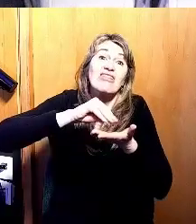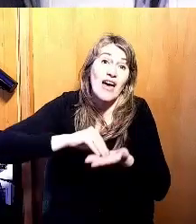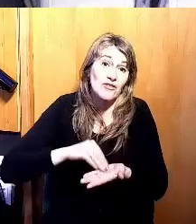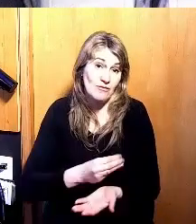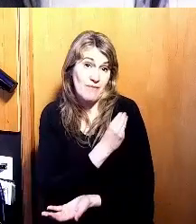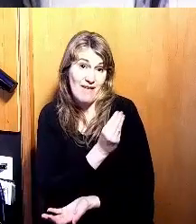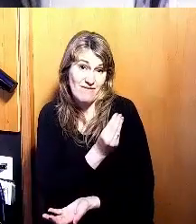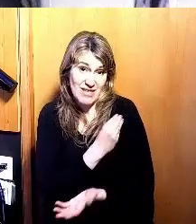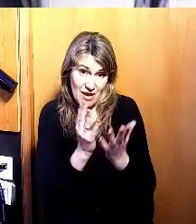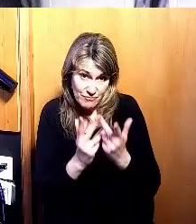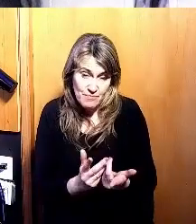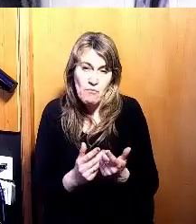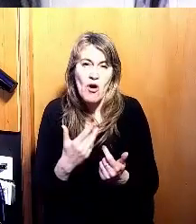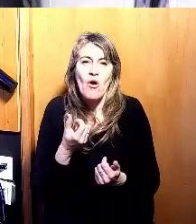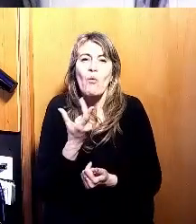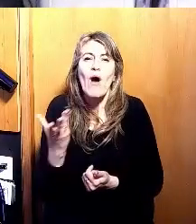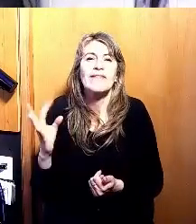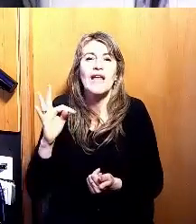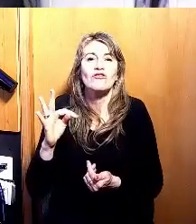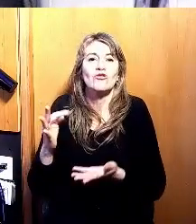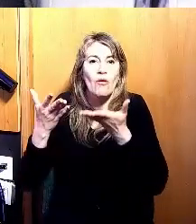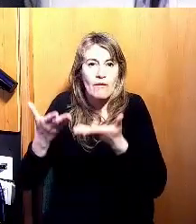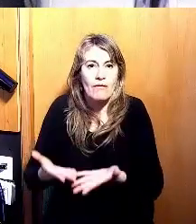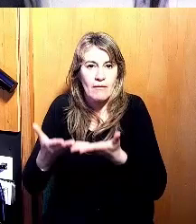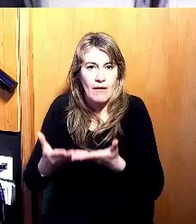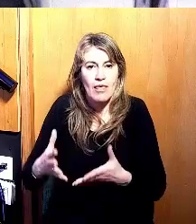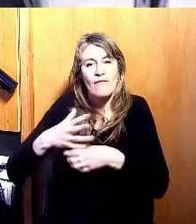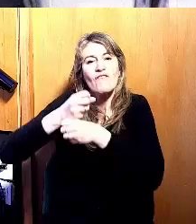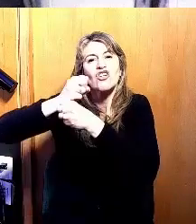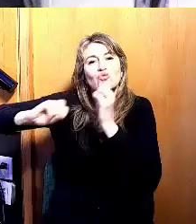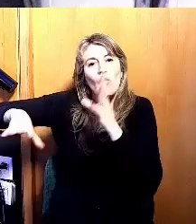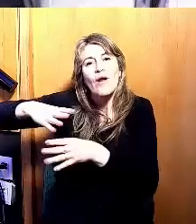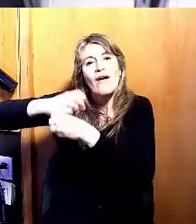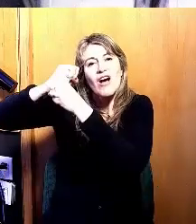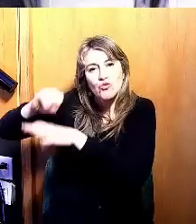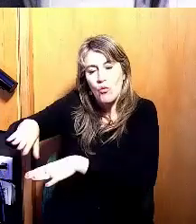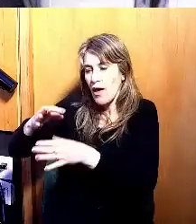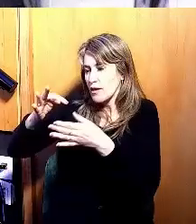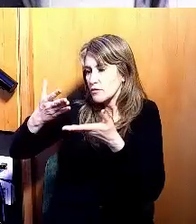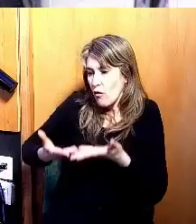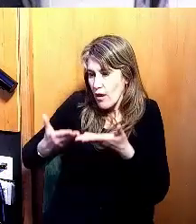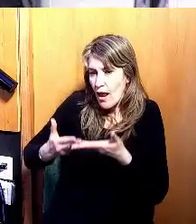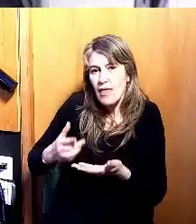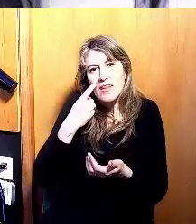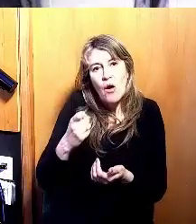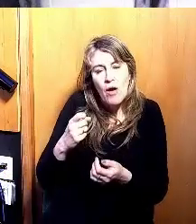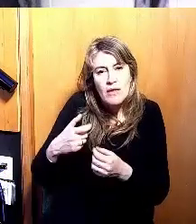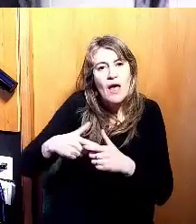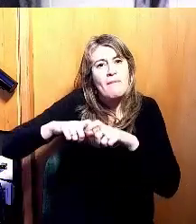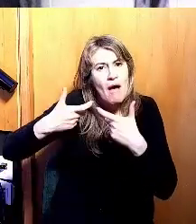midiendo las toneladas de residuos que levantamos, vemos que estamos actuando bien porque estamos levantando cada vez